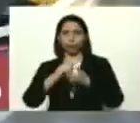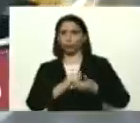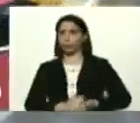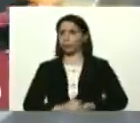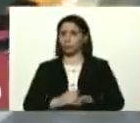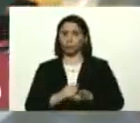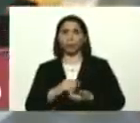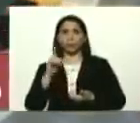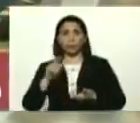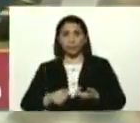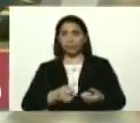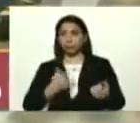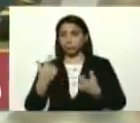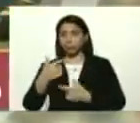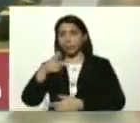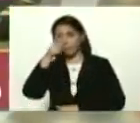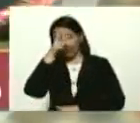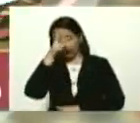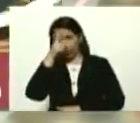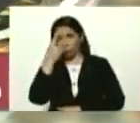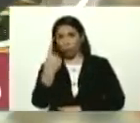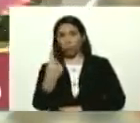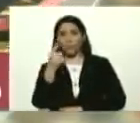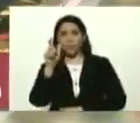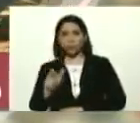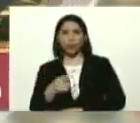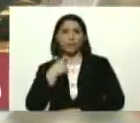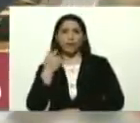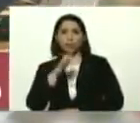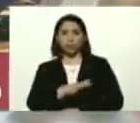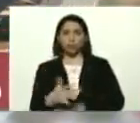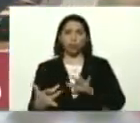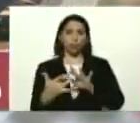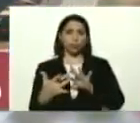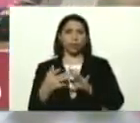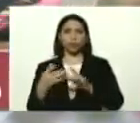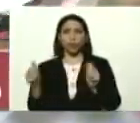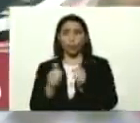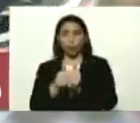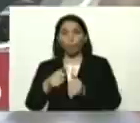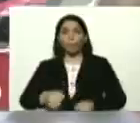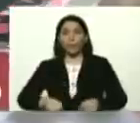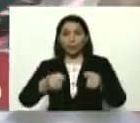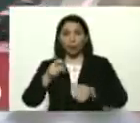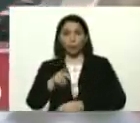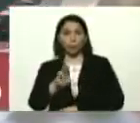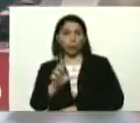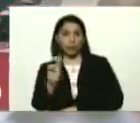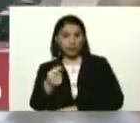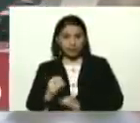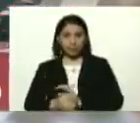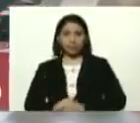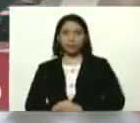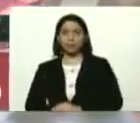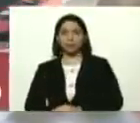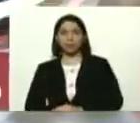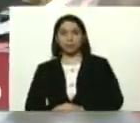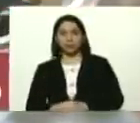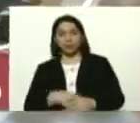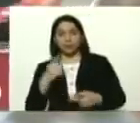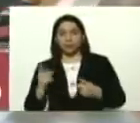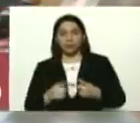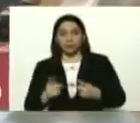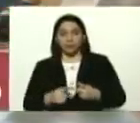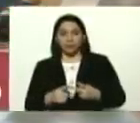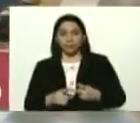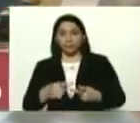desfavorablemente al estado Falcón, donde una persona falleció por contacto también con este foco. Luego tenemos